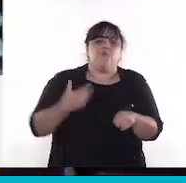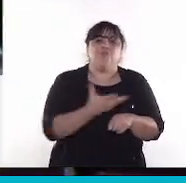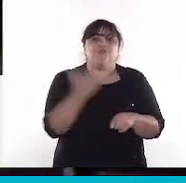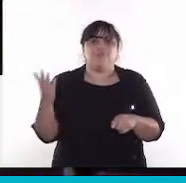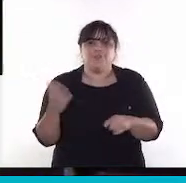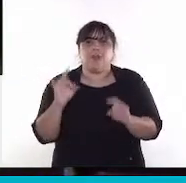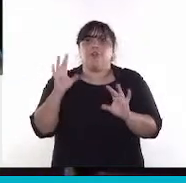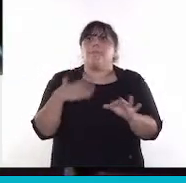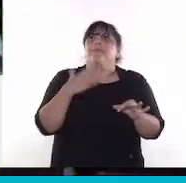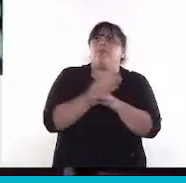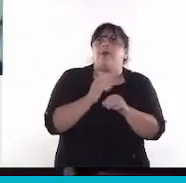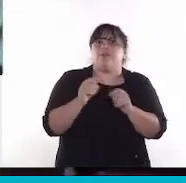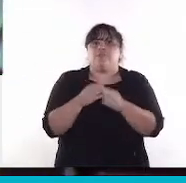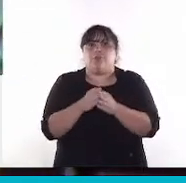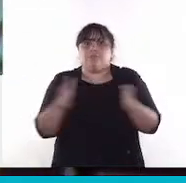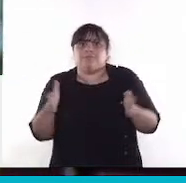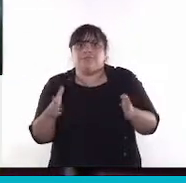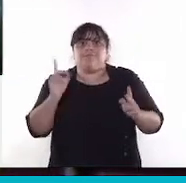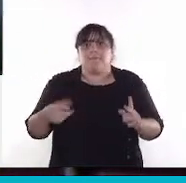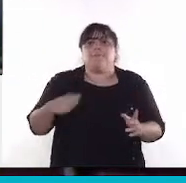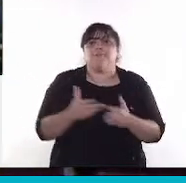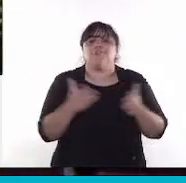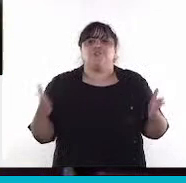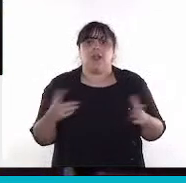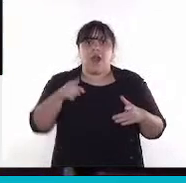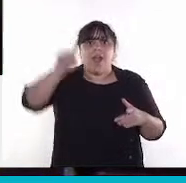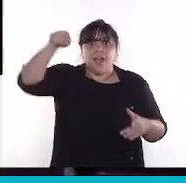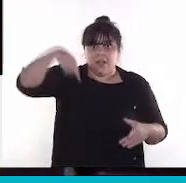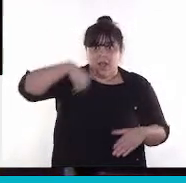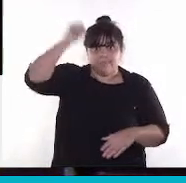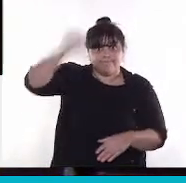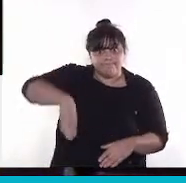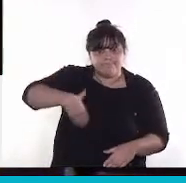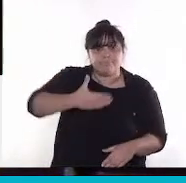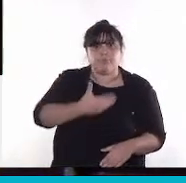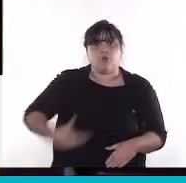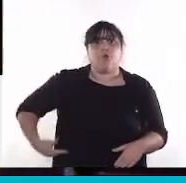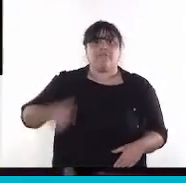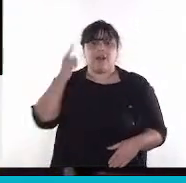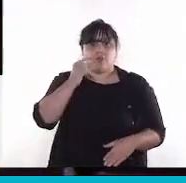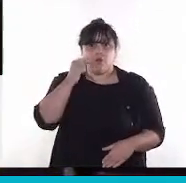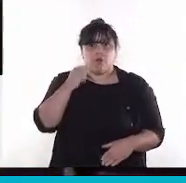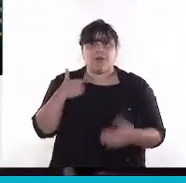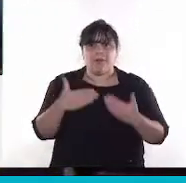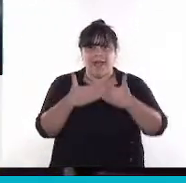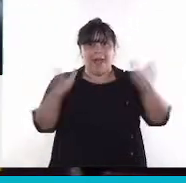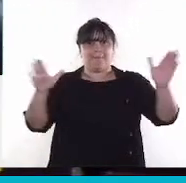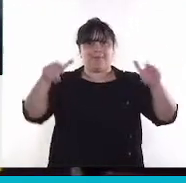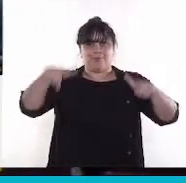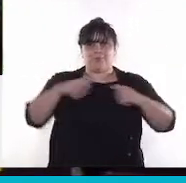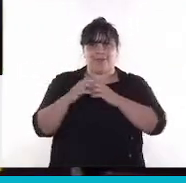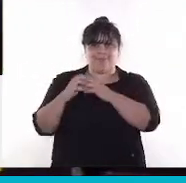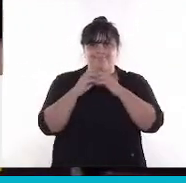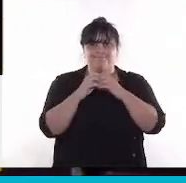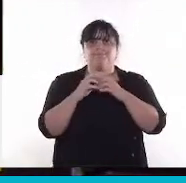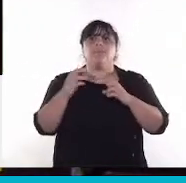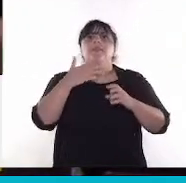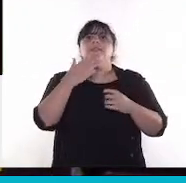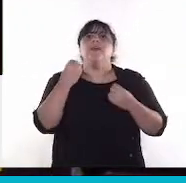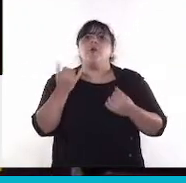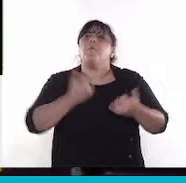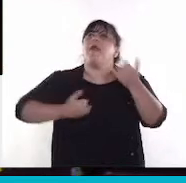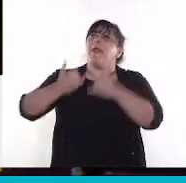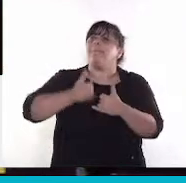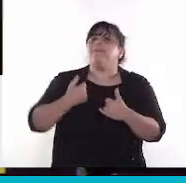acá vino el gobernador de la provincia de Buenos Aires a la apertura de sesiones. Y en vez de decirnos cómo se van a recuperar